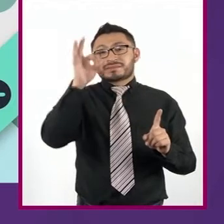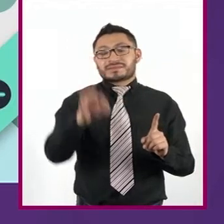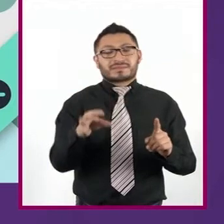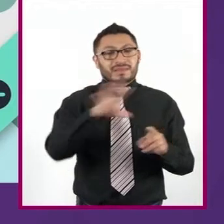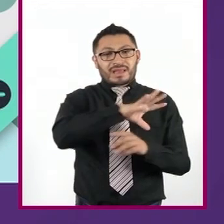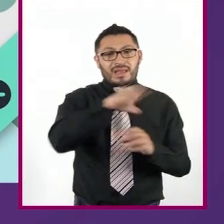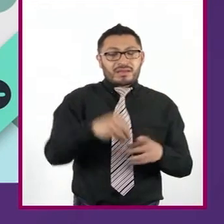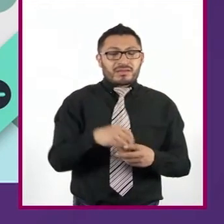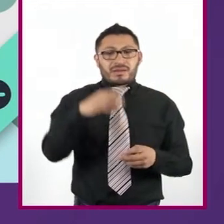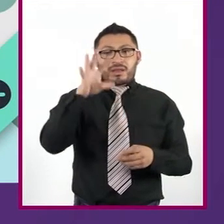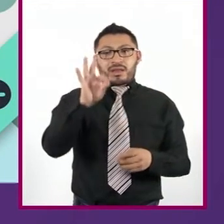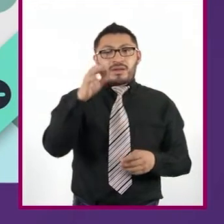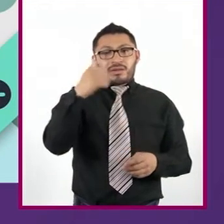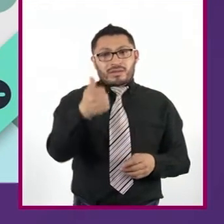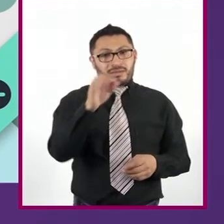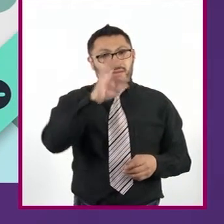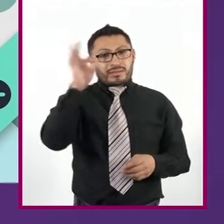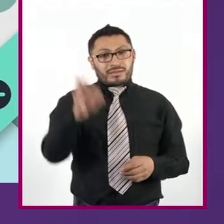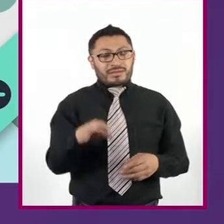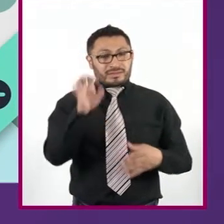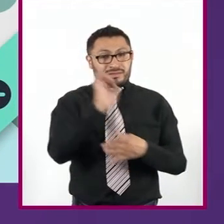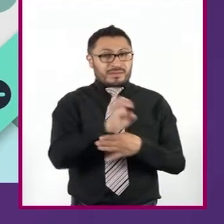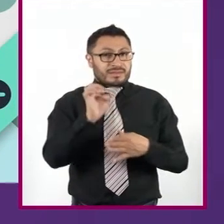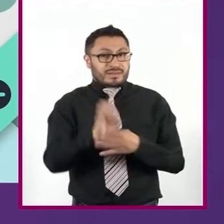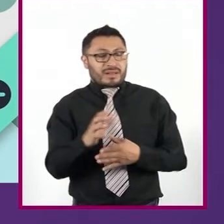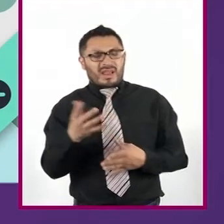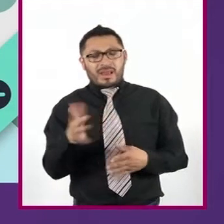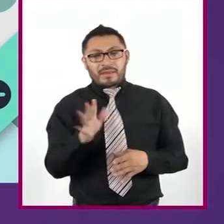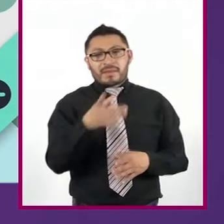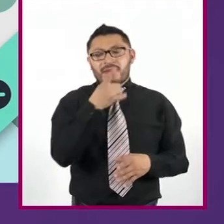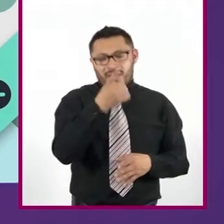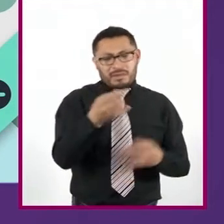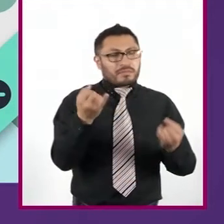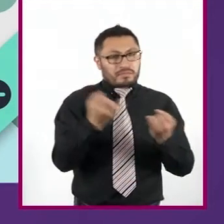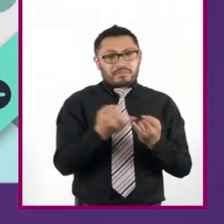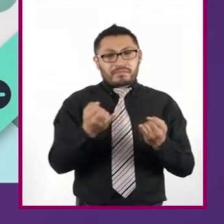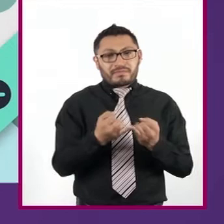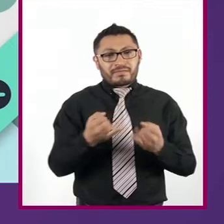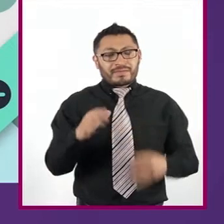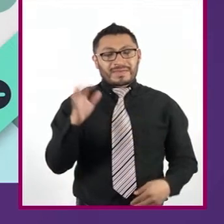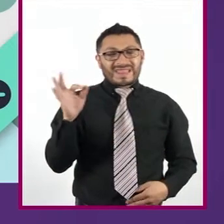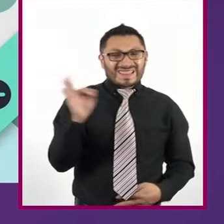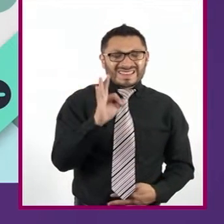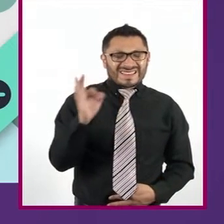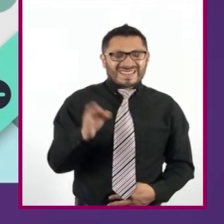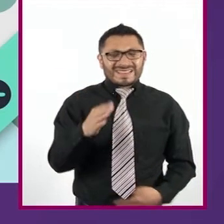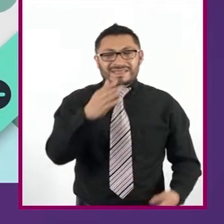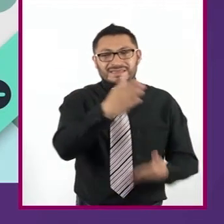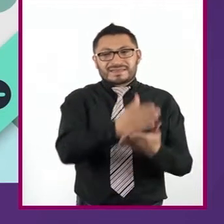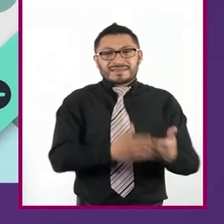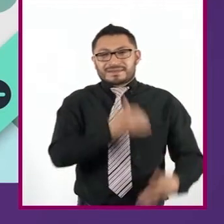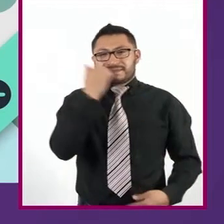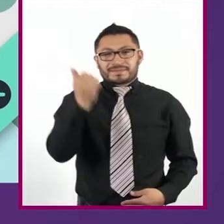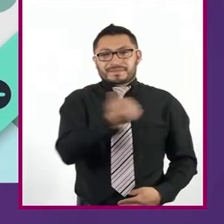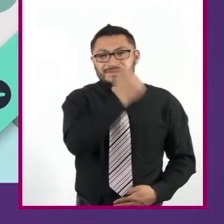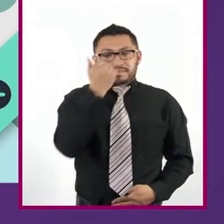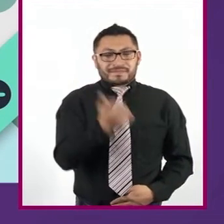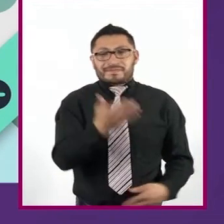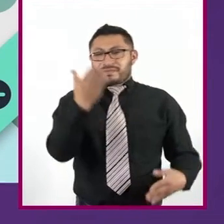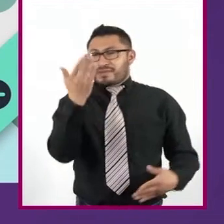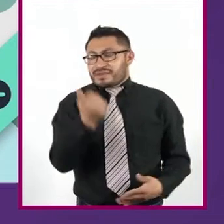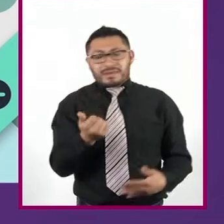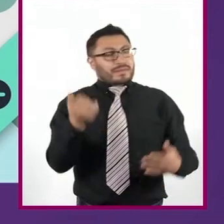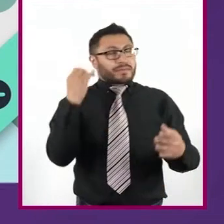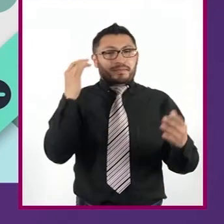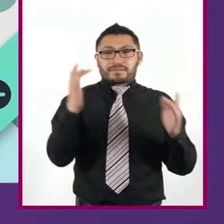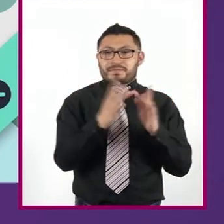un 46%, por lo que podríamos decir también que casi la mitad de los alumnos no cuentan con conexión